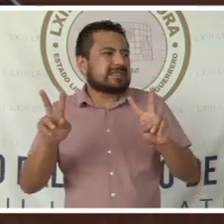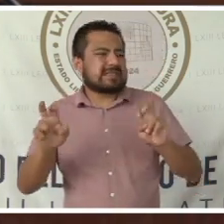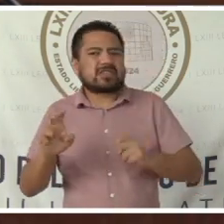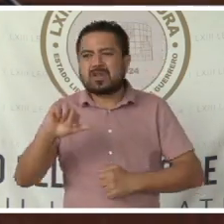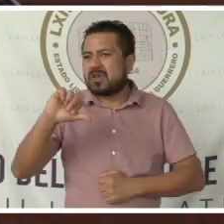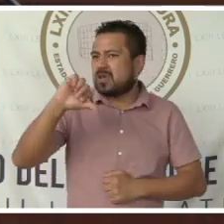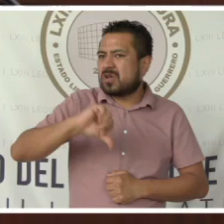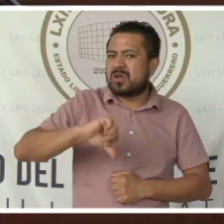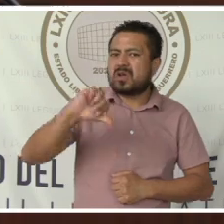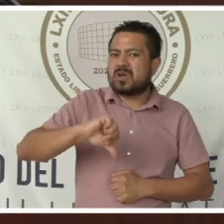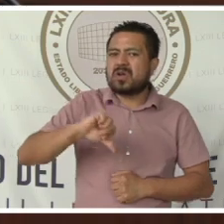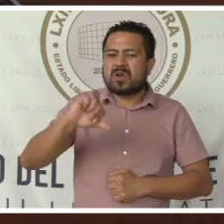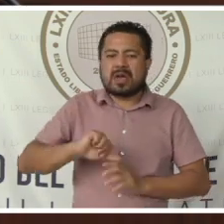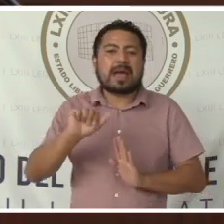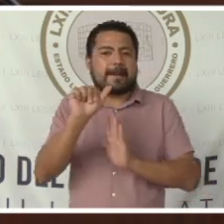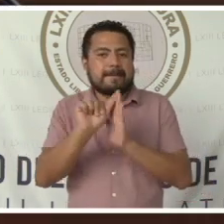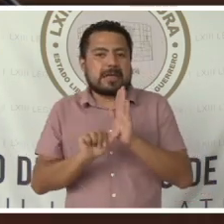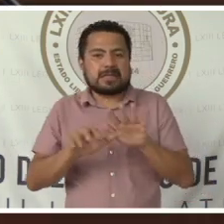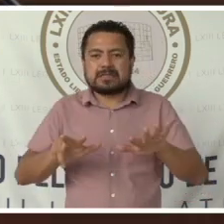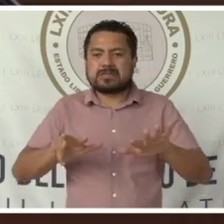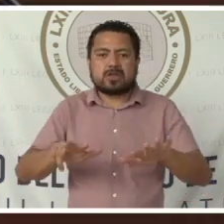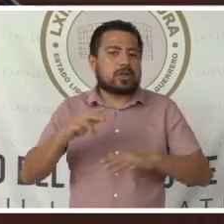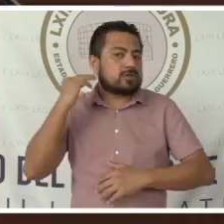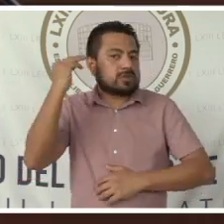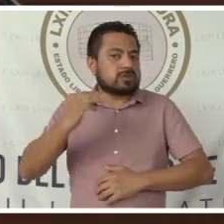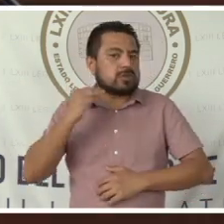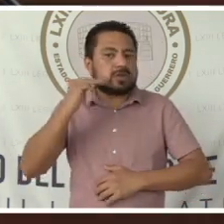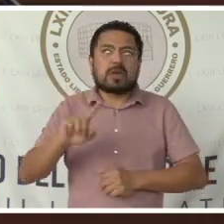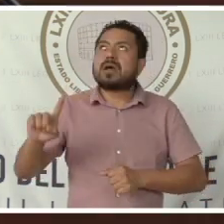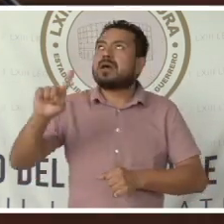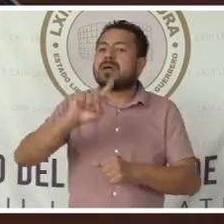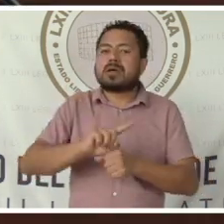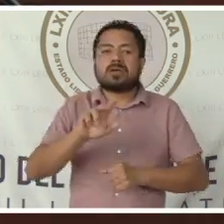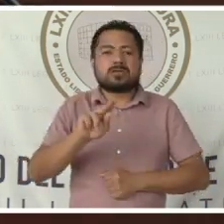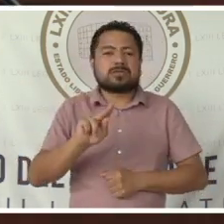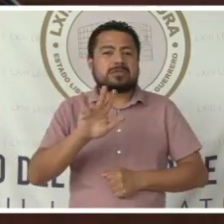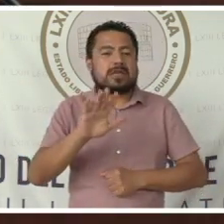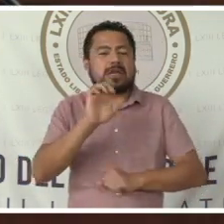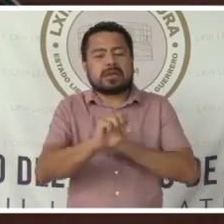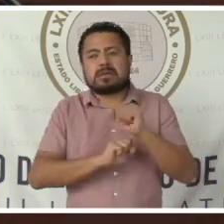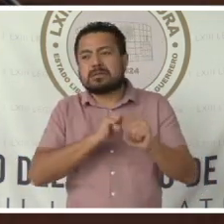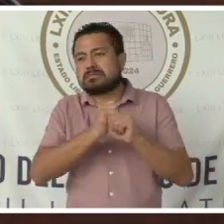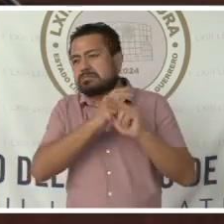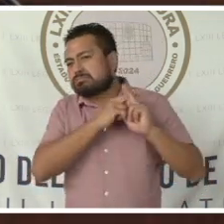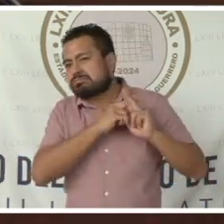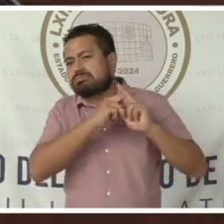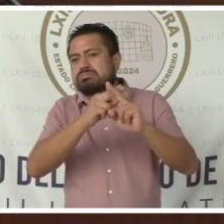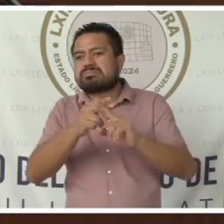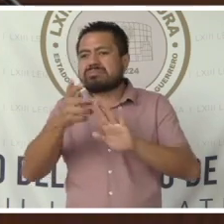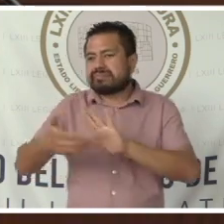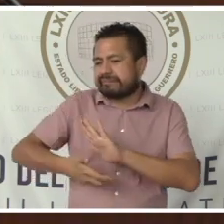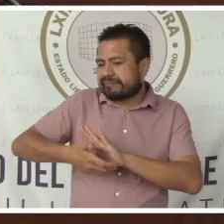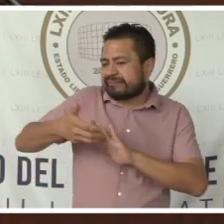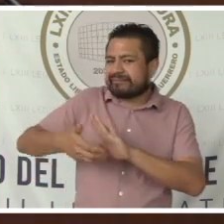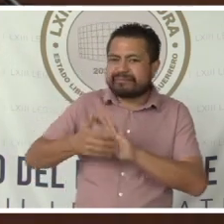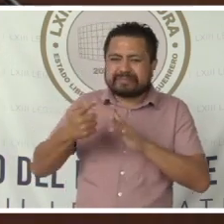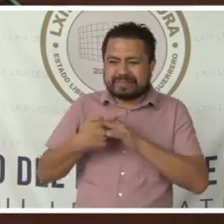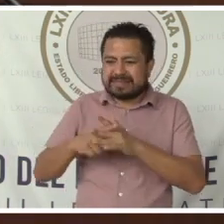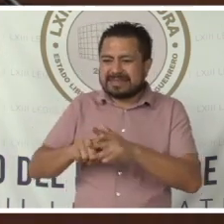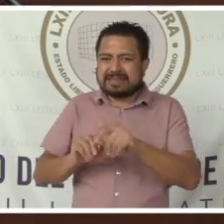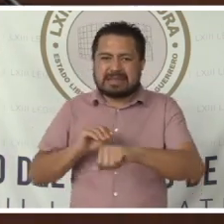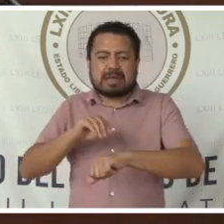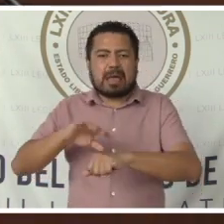que hoy este mes 18 de marzo cumple 85 años de haber sido expropiado y